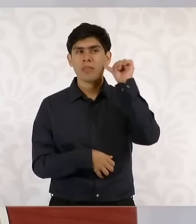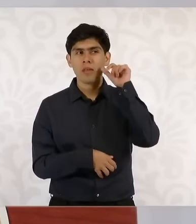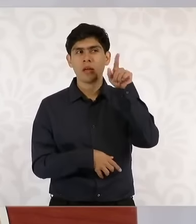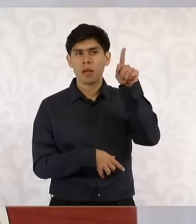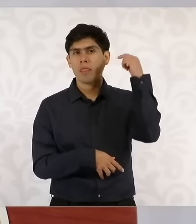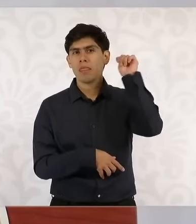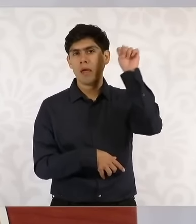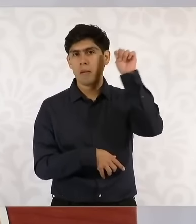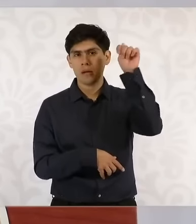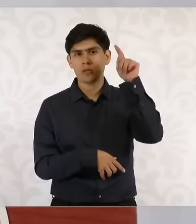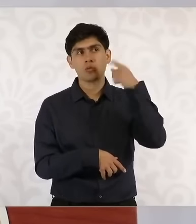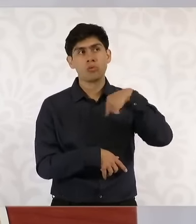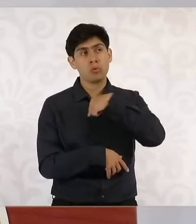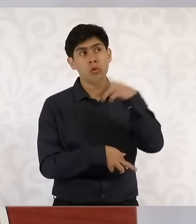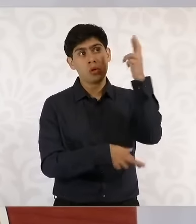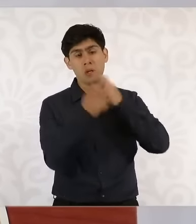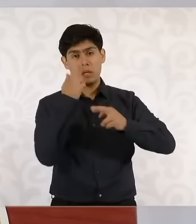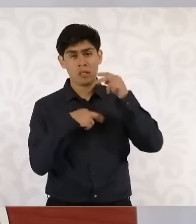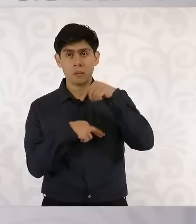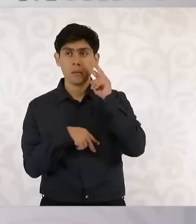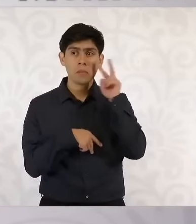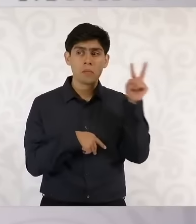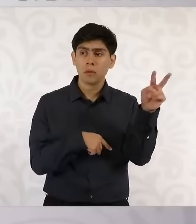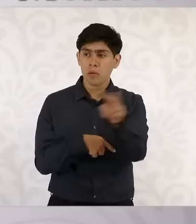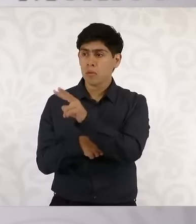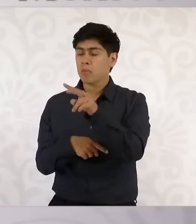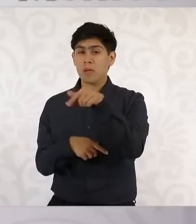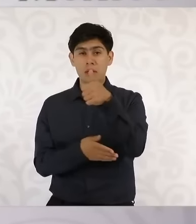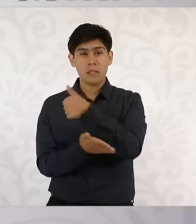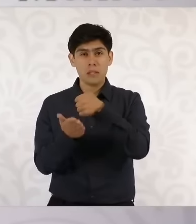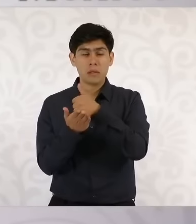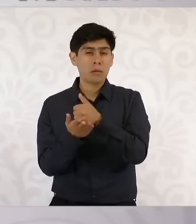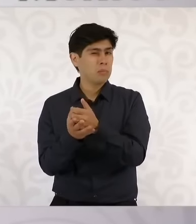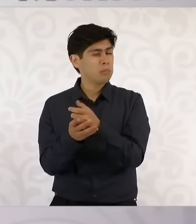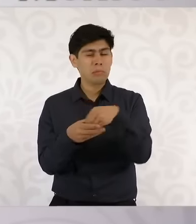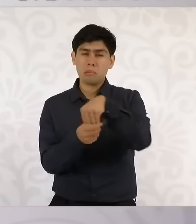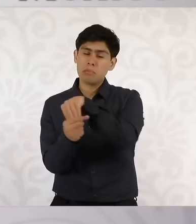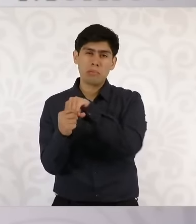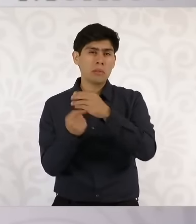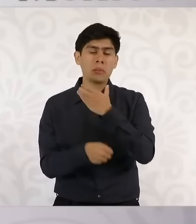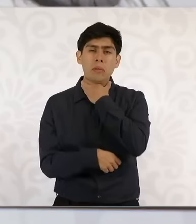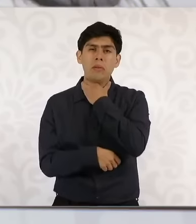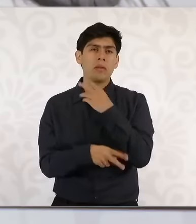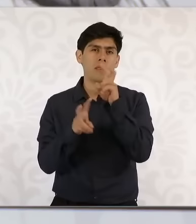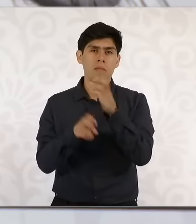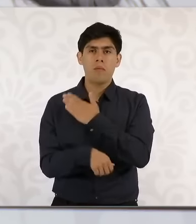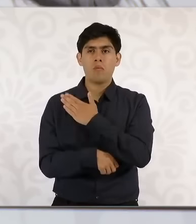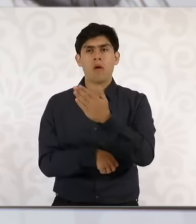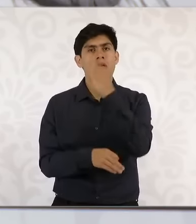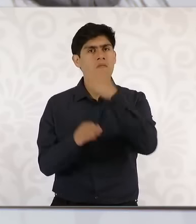Tabasco también lleno con el Buen Fin el centro, pero llenísimo, llenísimo, la gente